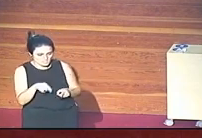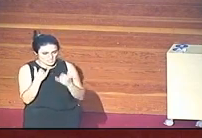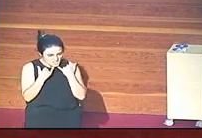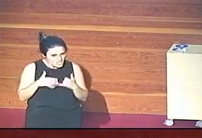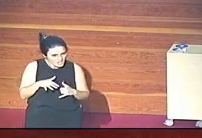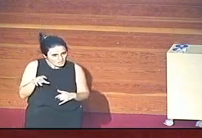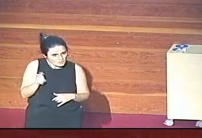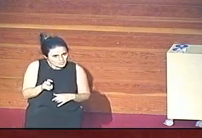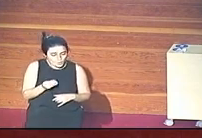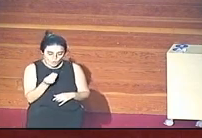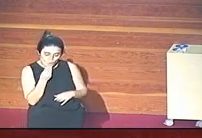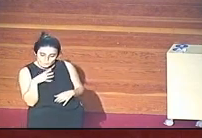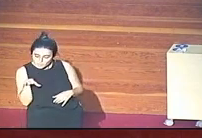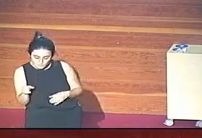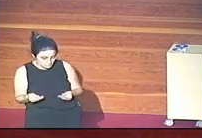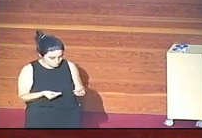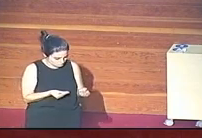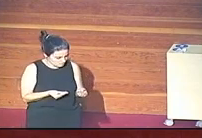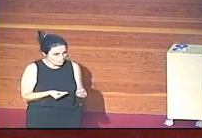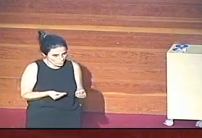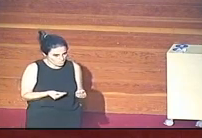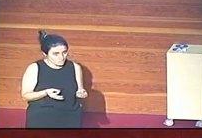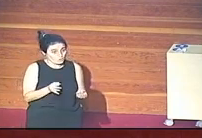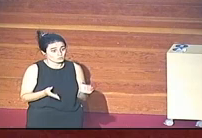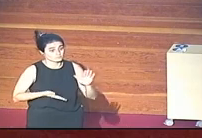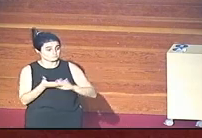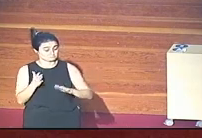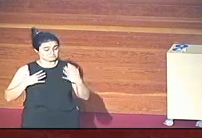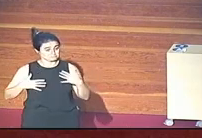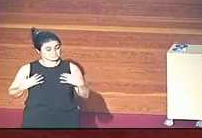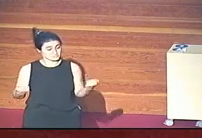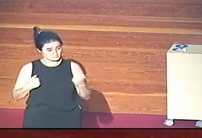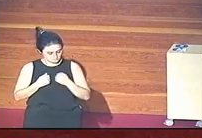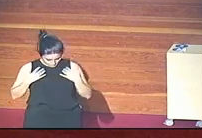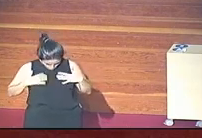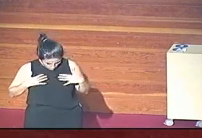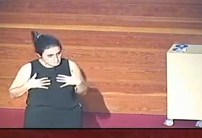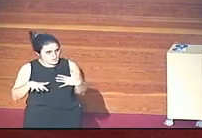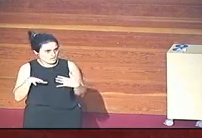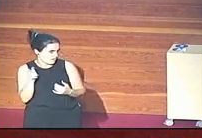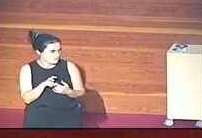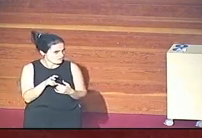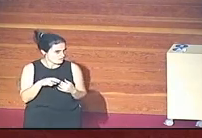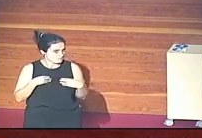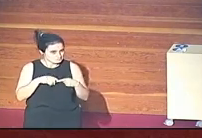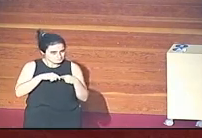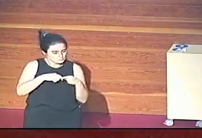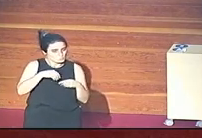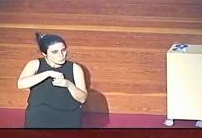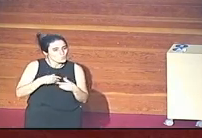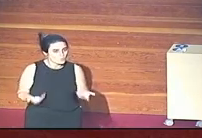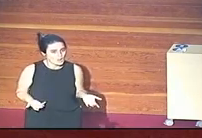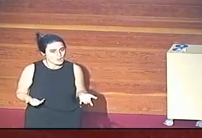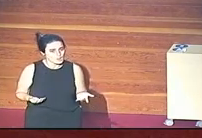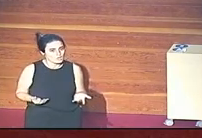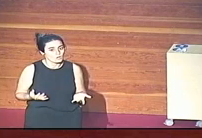de dónde viene o nos vamos a vestir la ropa de dónde procede cuáles son las materias primas y cuando salimos